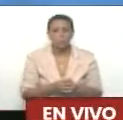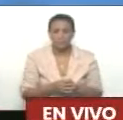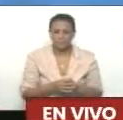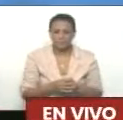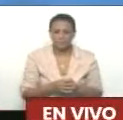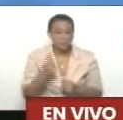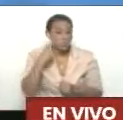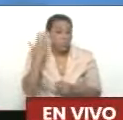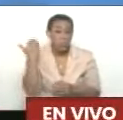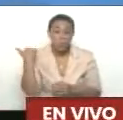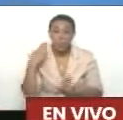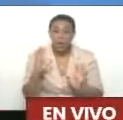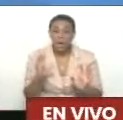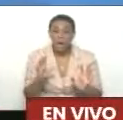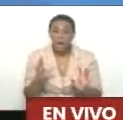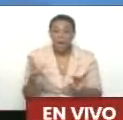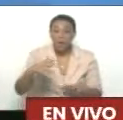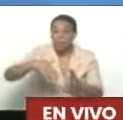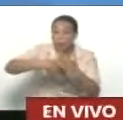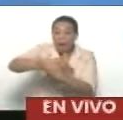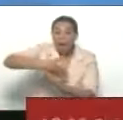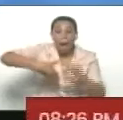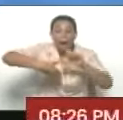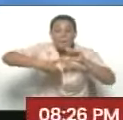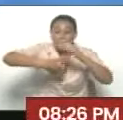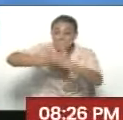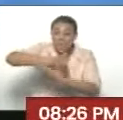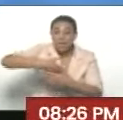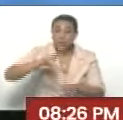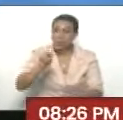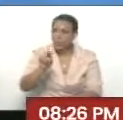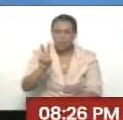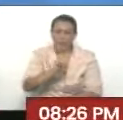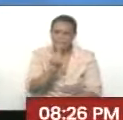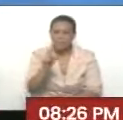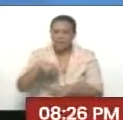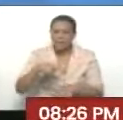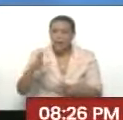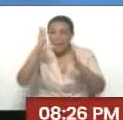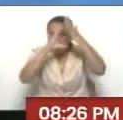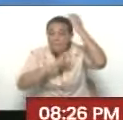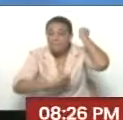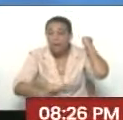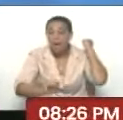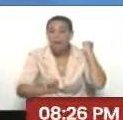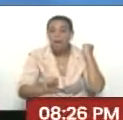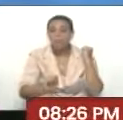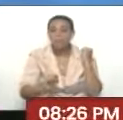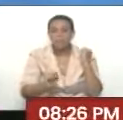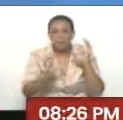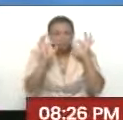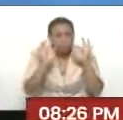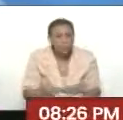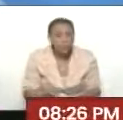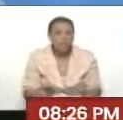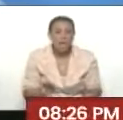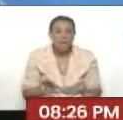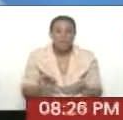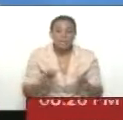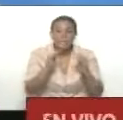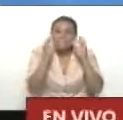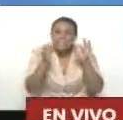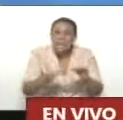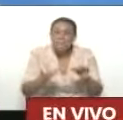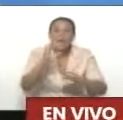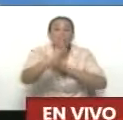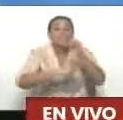No se vio jamás en ninguna dictadura de las que tuvo Venezuela. Las embajadas, por más de 100 años en el